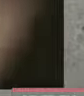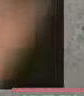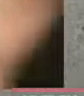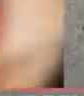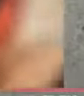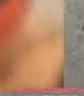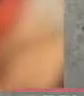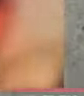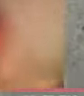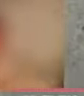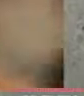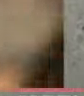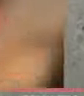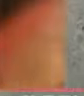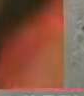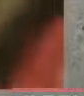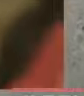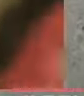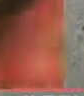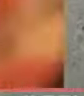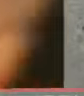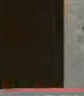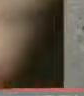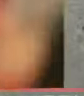no se puede hacer esto